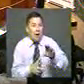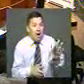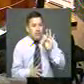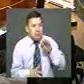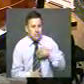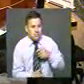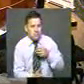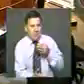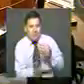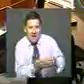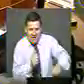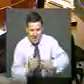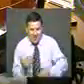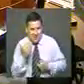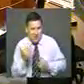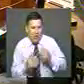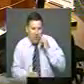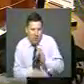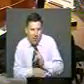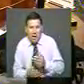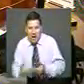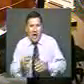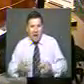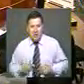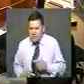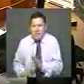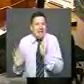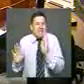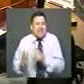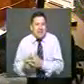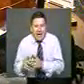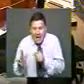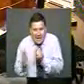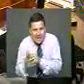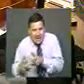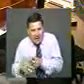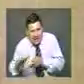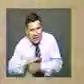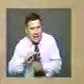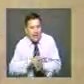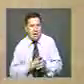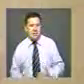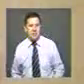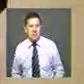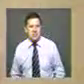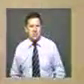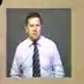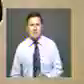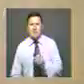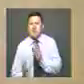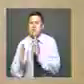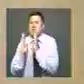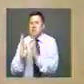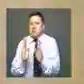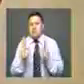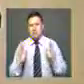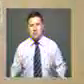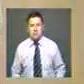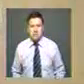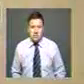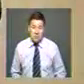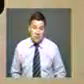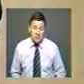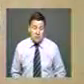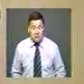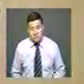extraordinarios. Por lo tanto, habría que pensar si los fines, ojo, que estoy hablando solo de secciones para poder salir,